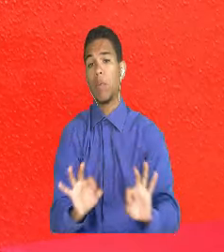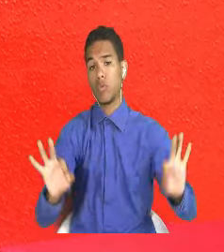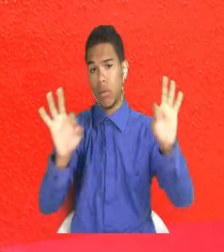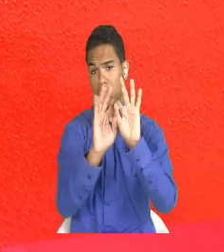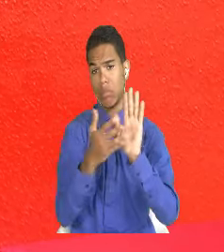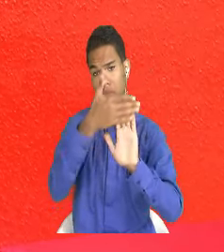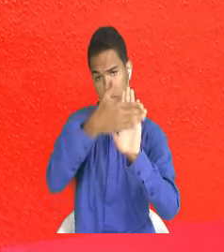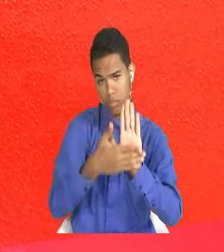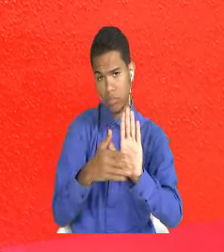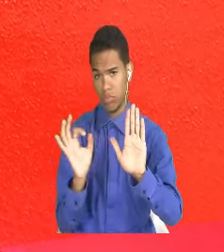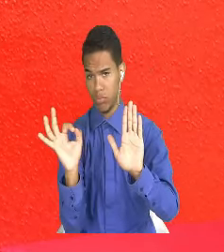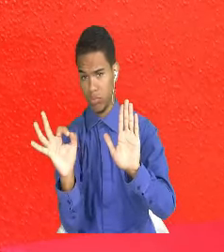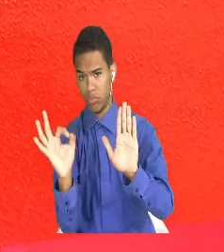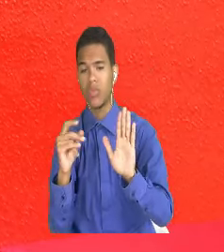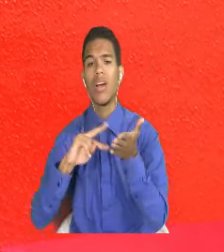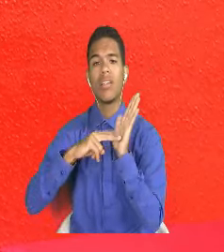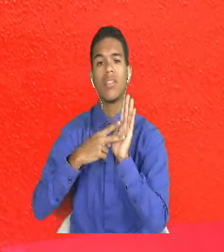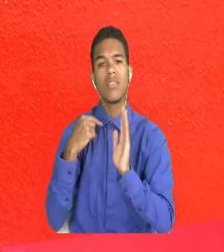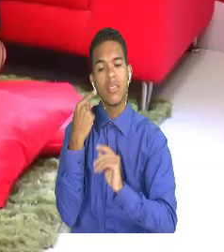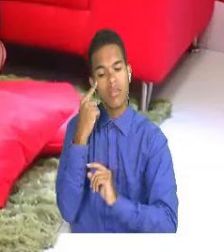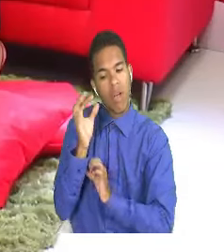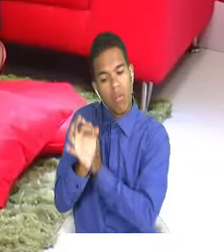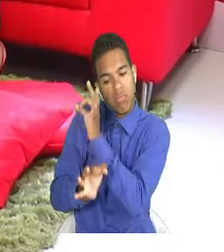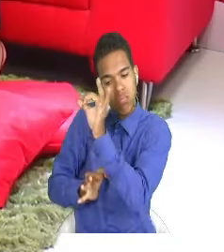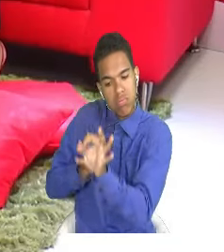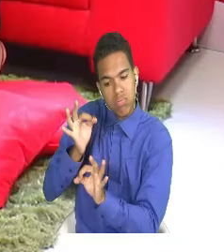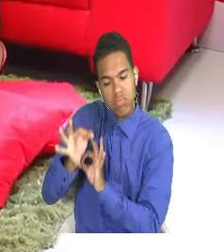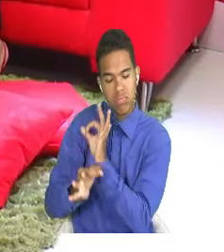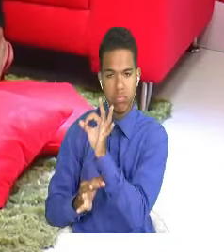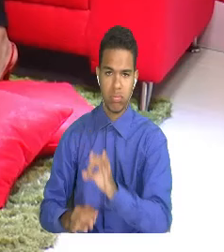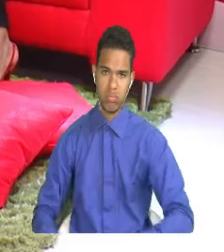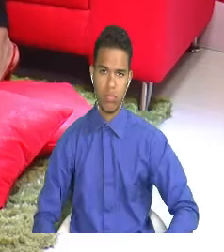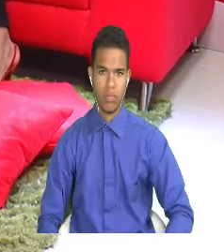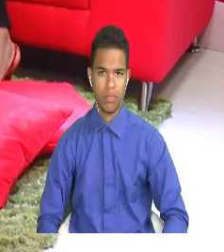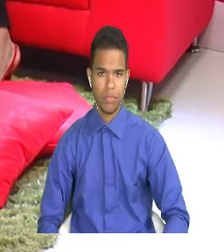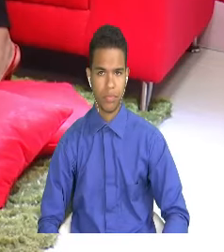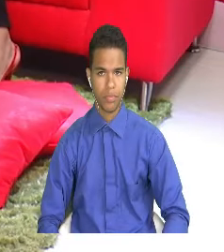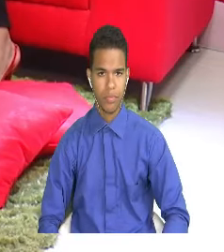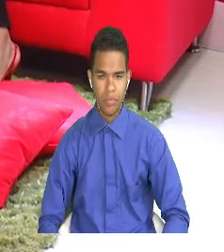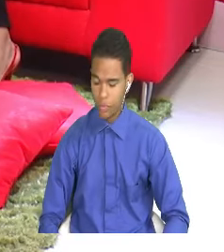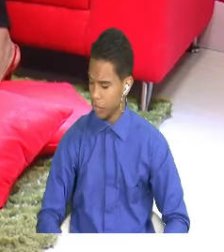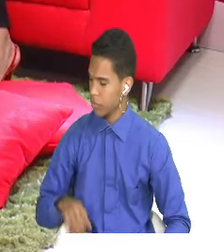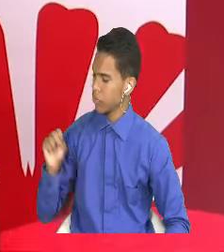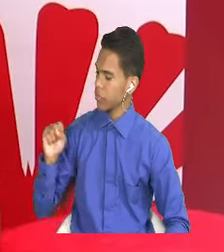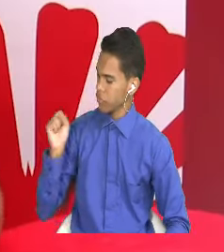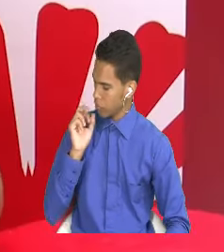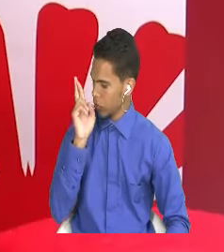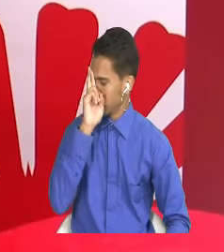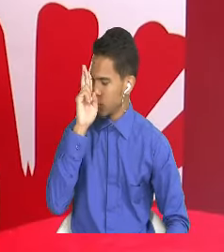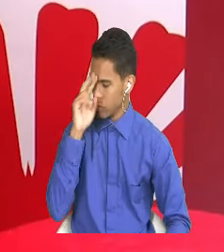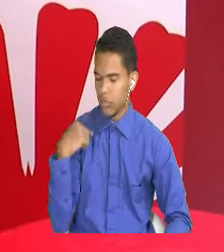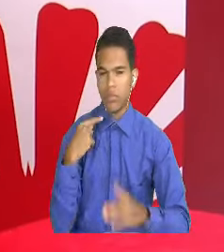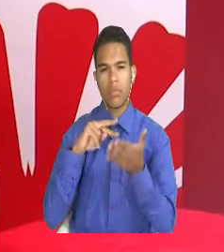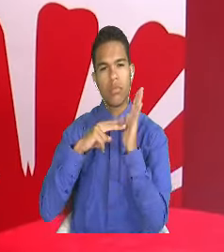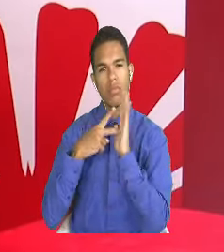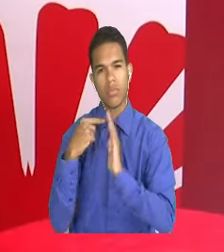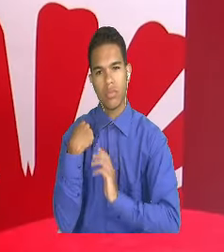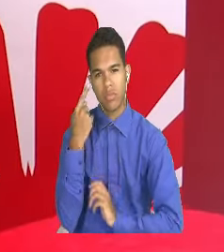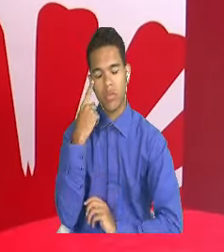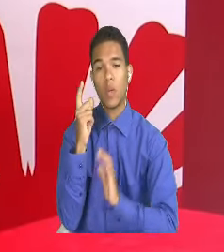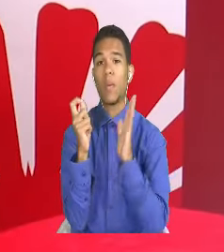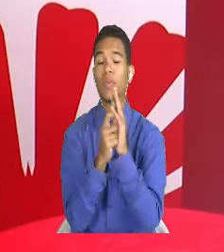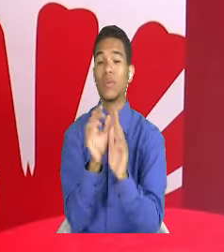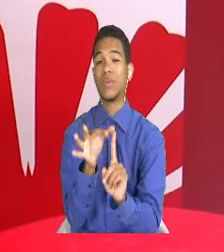estamos encaminados a trabajar en la seguridad del paciente. Bueno, Natalia, hay algo muy importante para destacar y es que, por ejemplo, la comunidad se queja